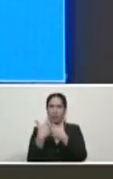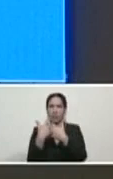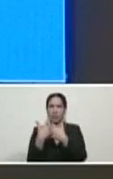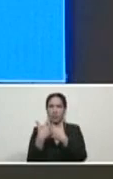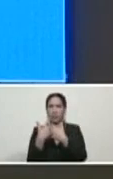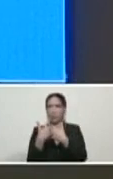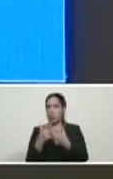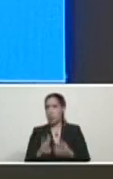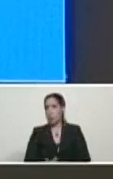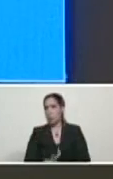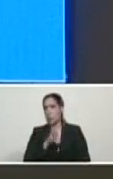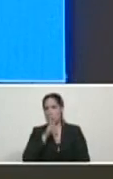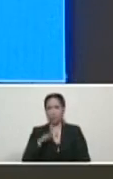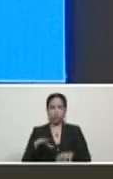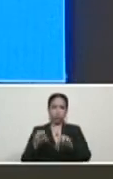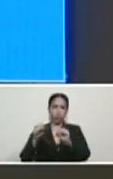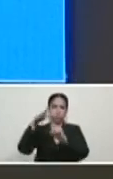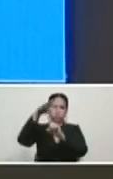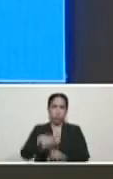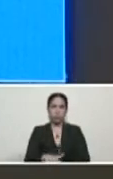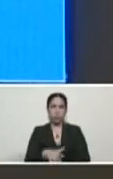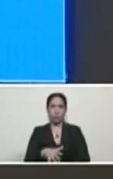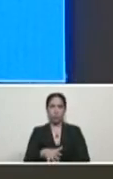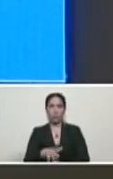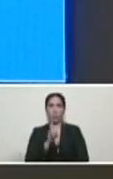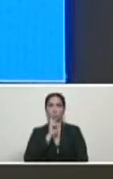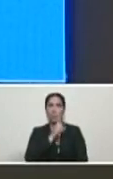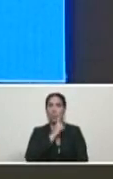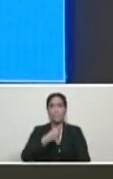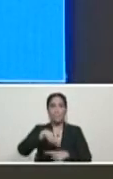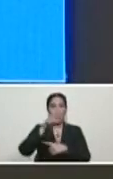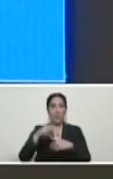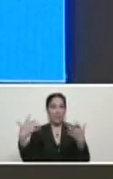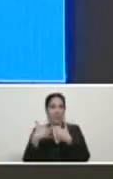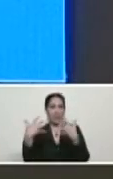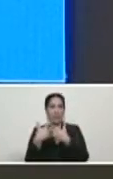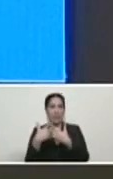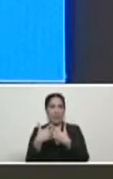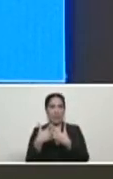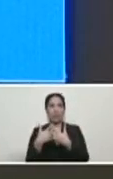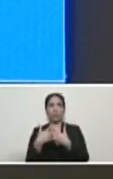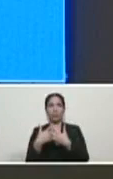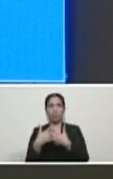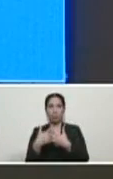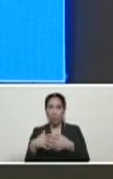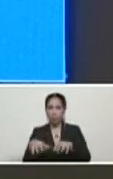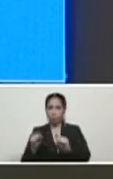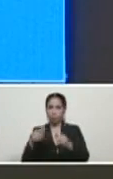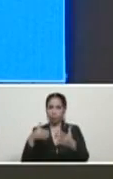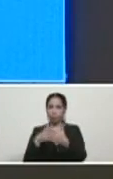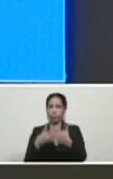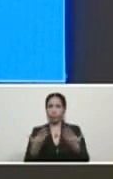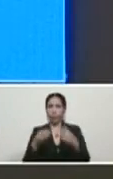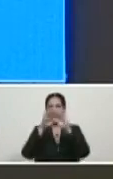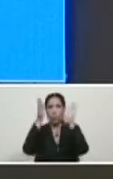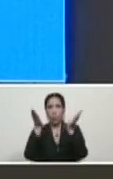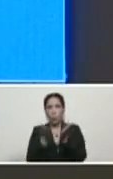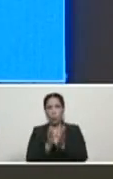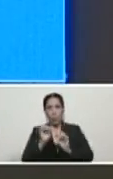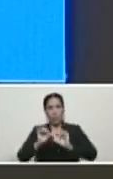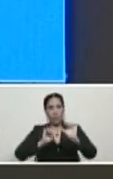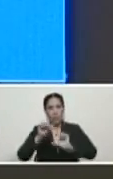interimperialistas. Pudiéramos llamar la primera guerra interimperialista por el reparto del mundo del siglo